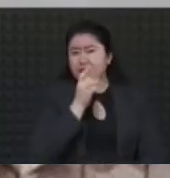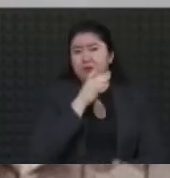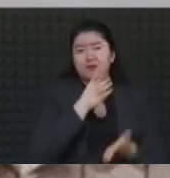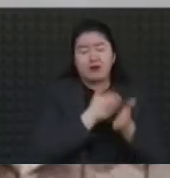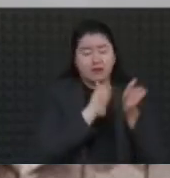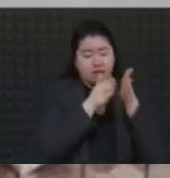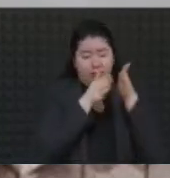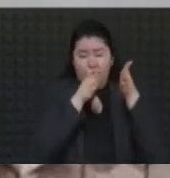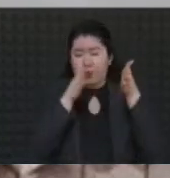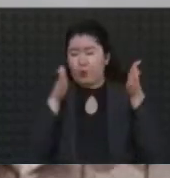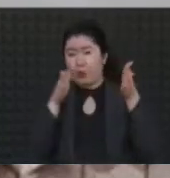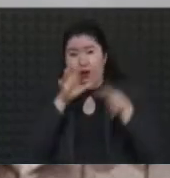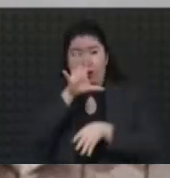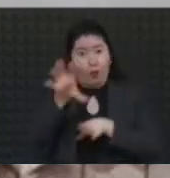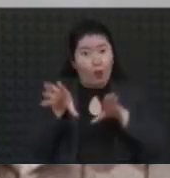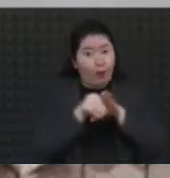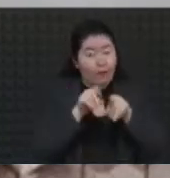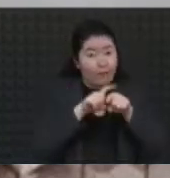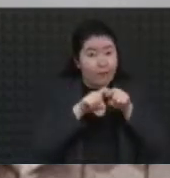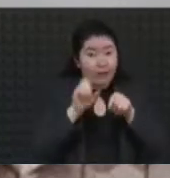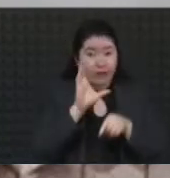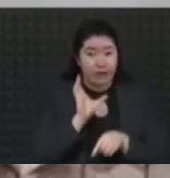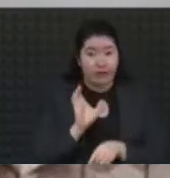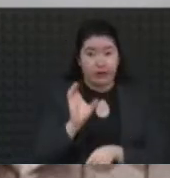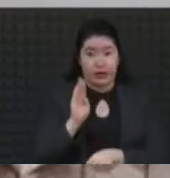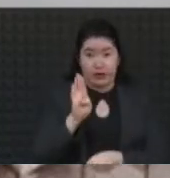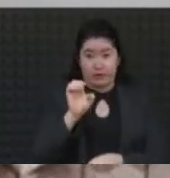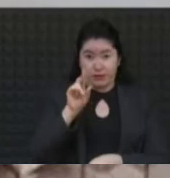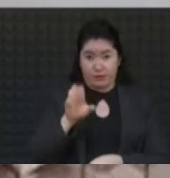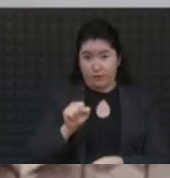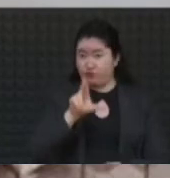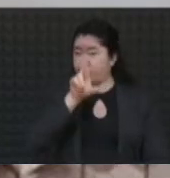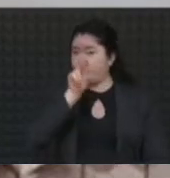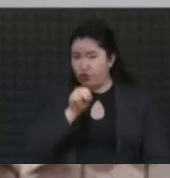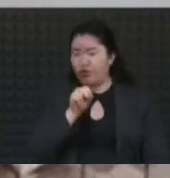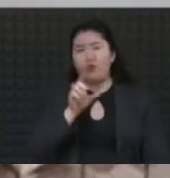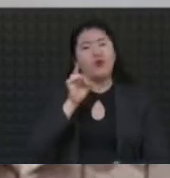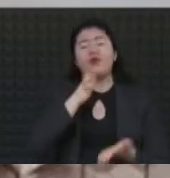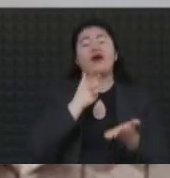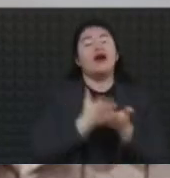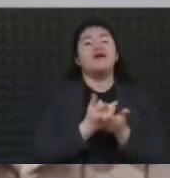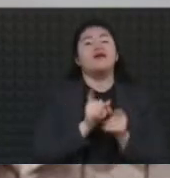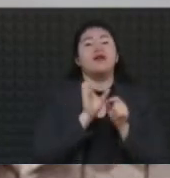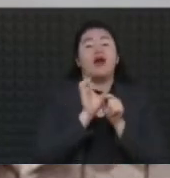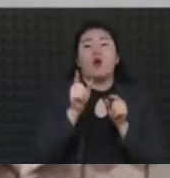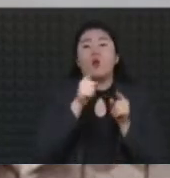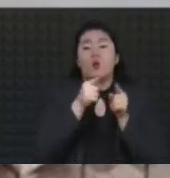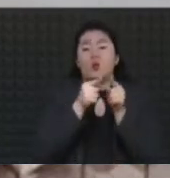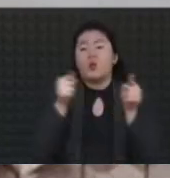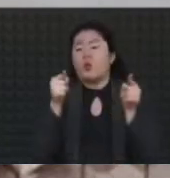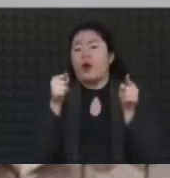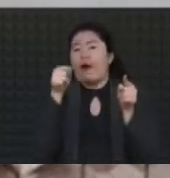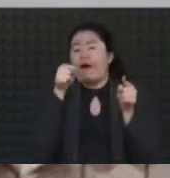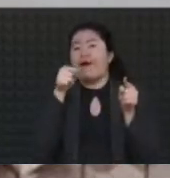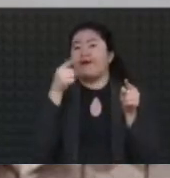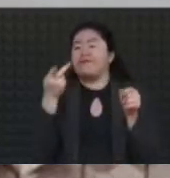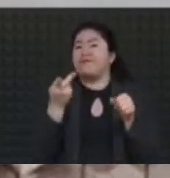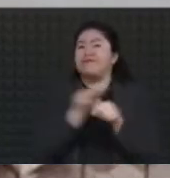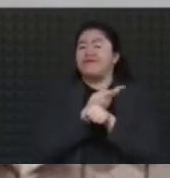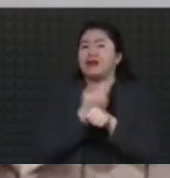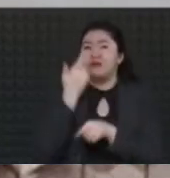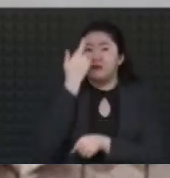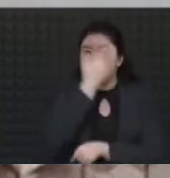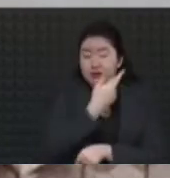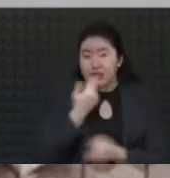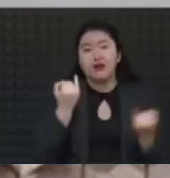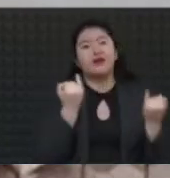parte del tramo de la línea, en un tramo de la línea 2, se está revisando exactamente qué pasó y en todo caso la sanción a